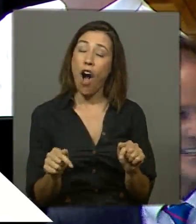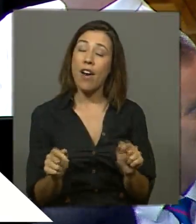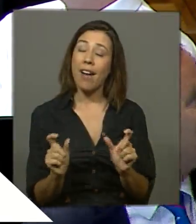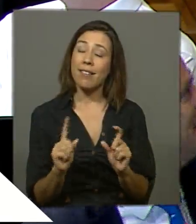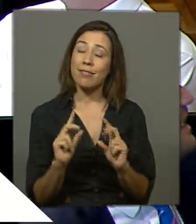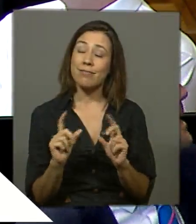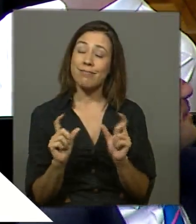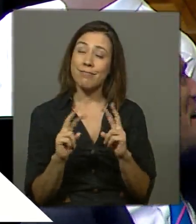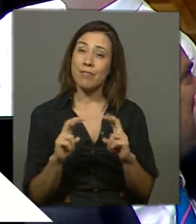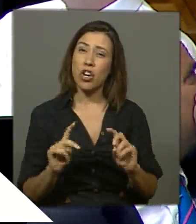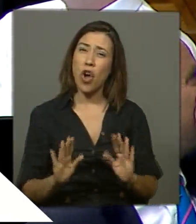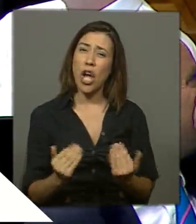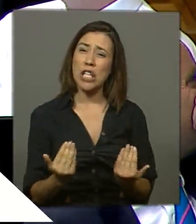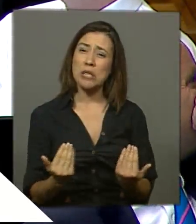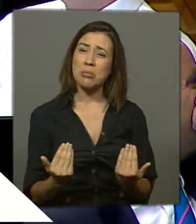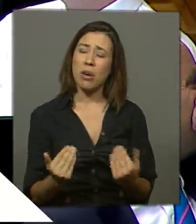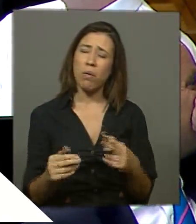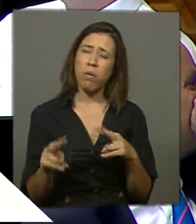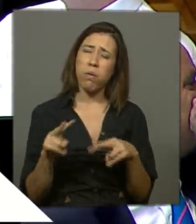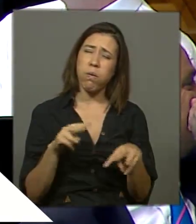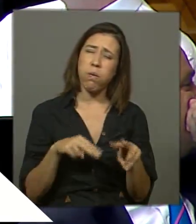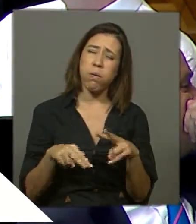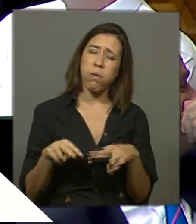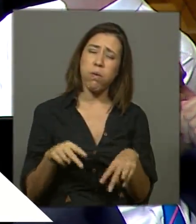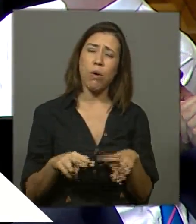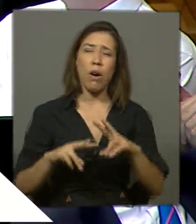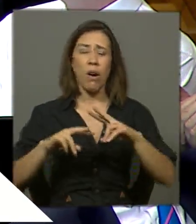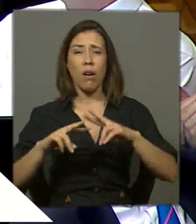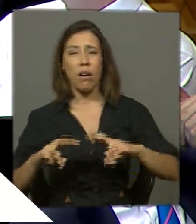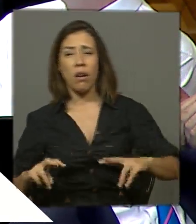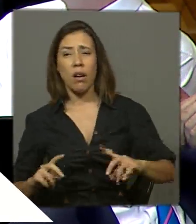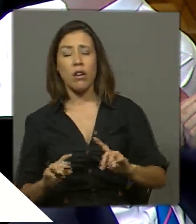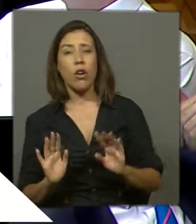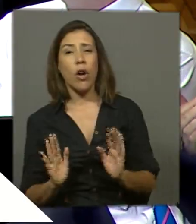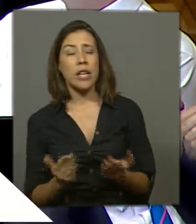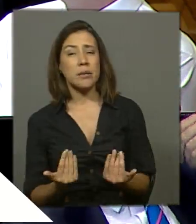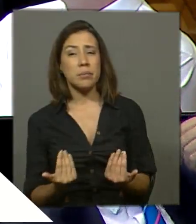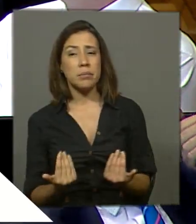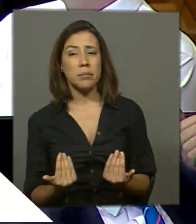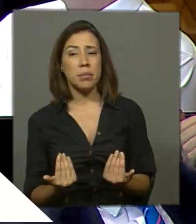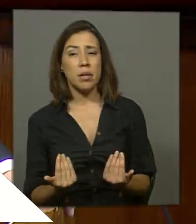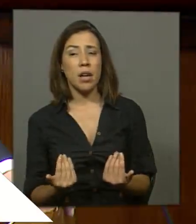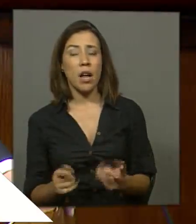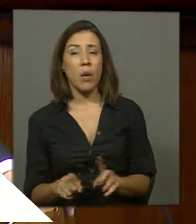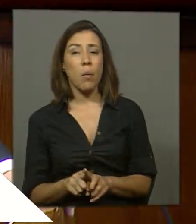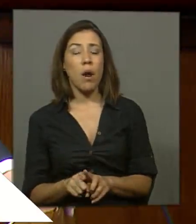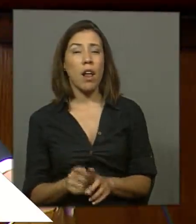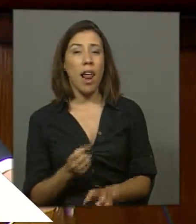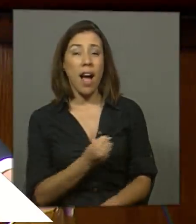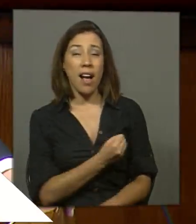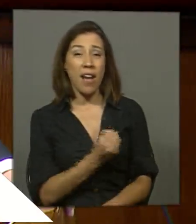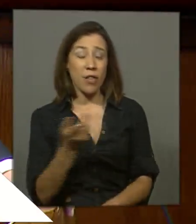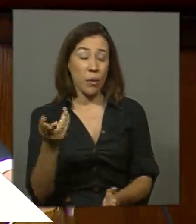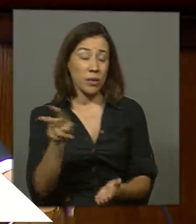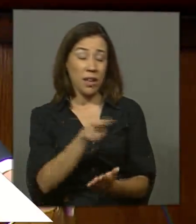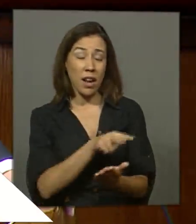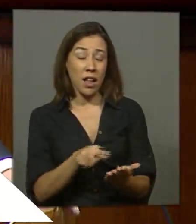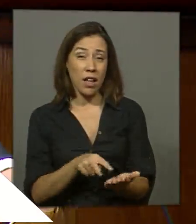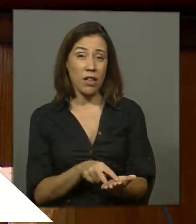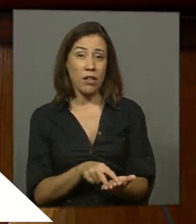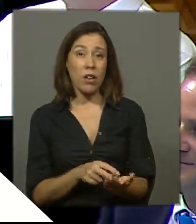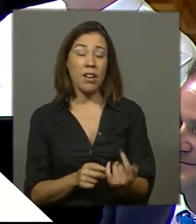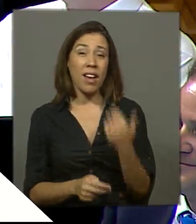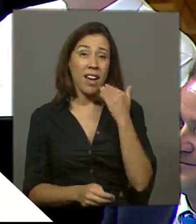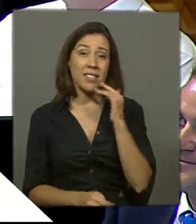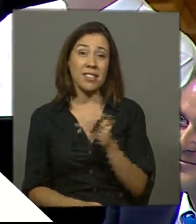no esperar en análisis no esperar sumario no esperar que ocurra lo que ocurrió en los números que usted leyó donde cerca